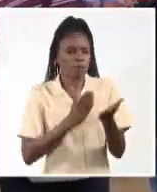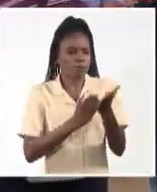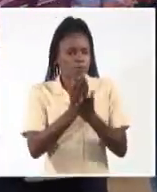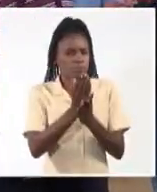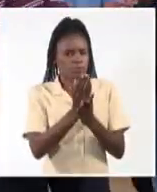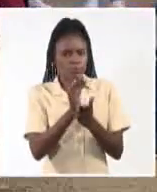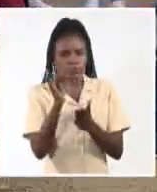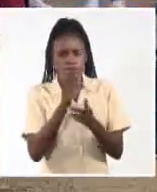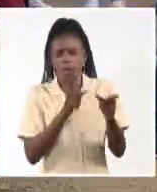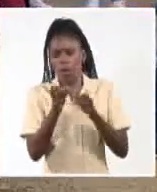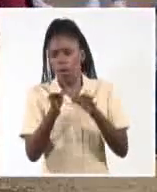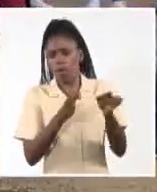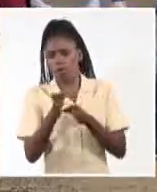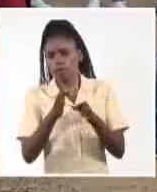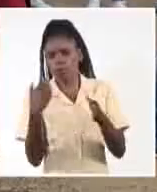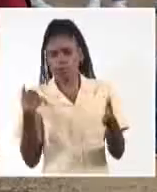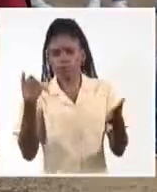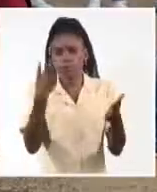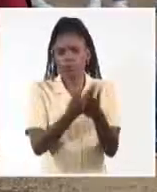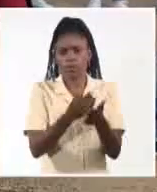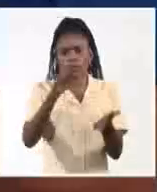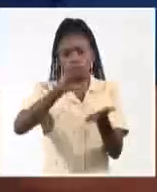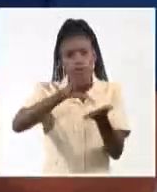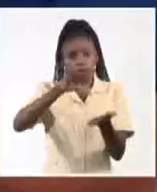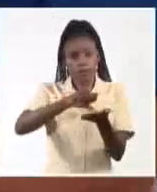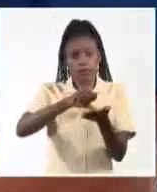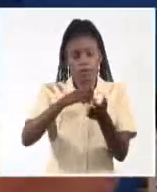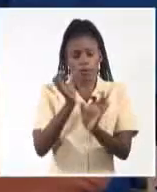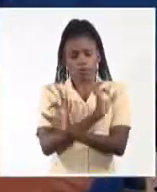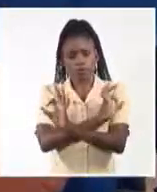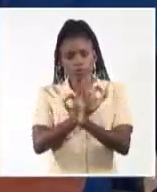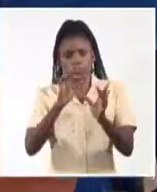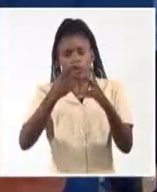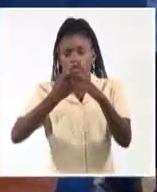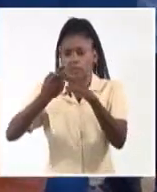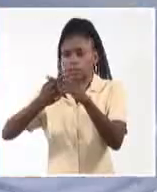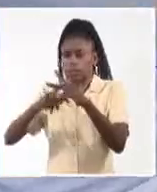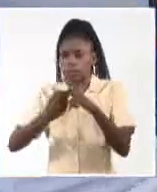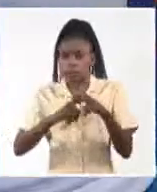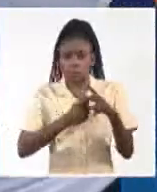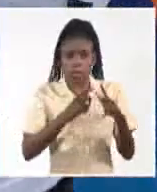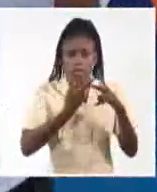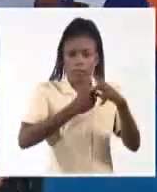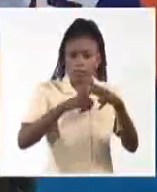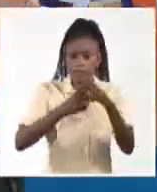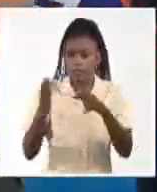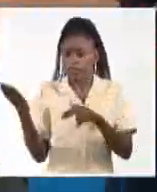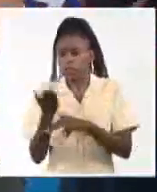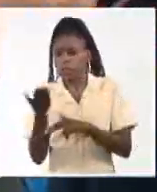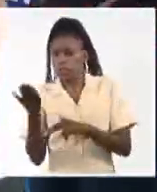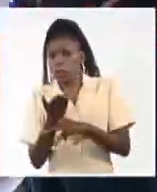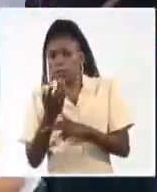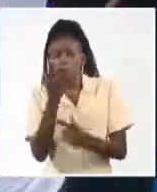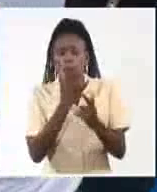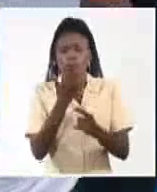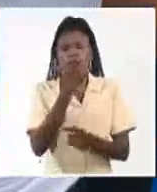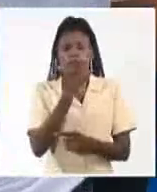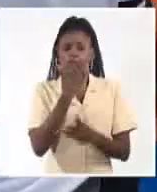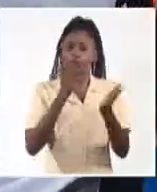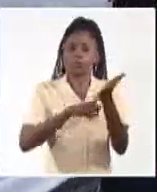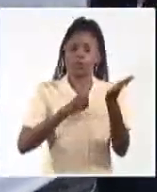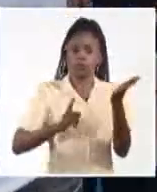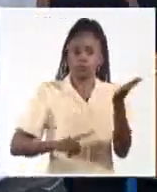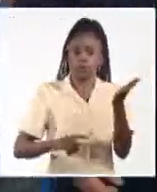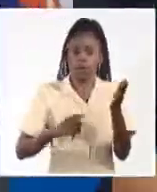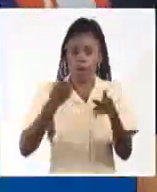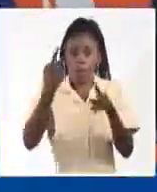en el funcionamiento prolongado de la central, la calidad de las reparaciones y las soluciones oportunas a las dificultades técnicas. Por eso,